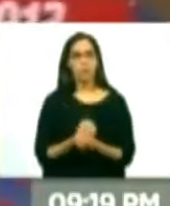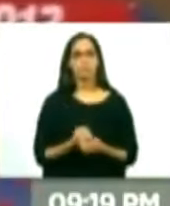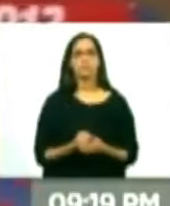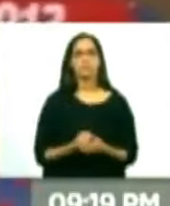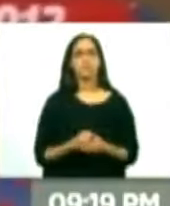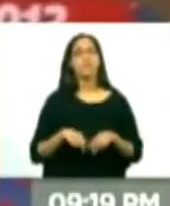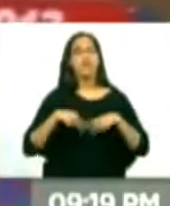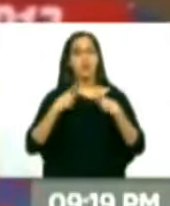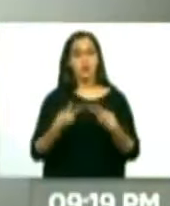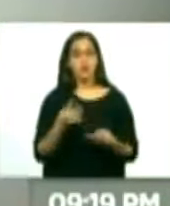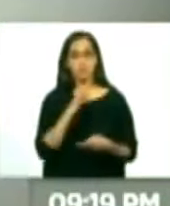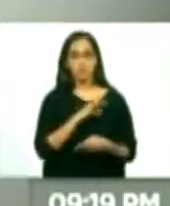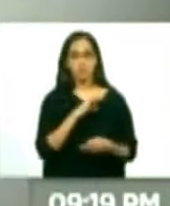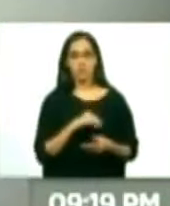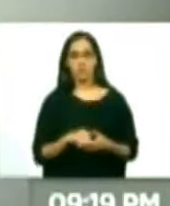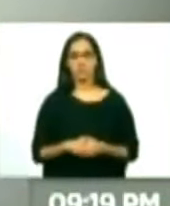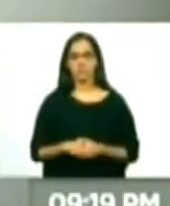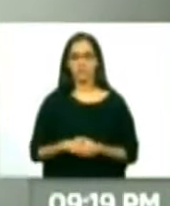nueva sociedad.